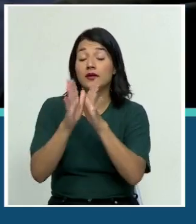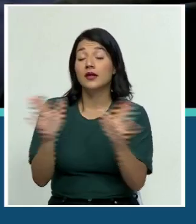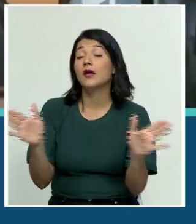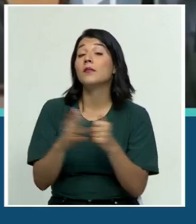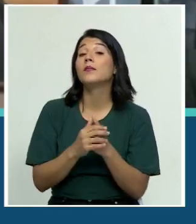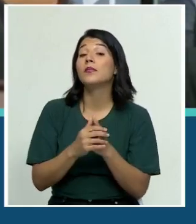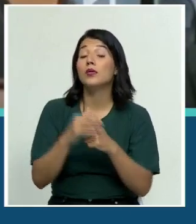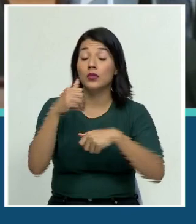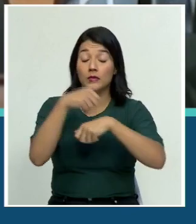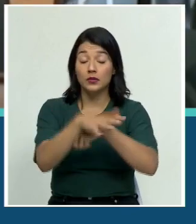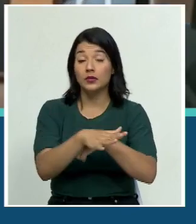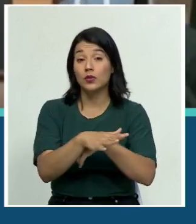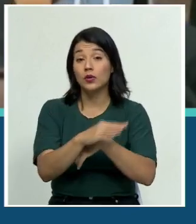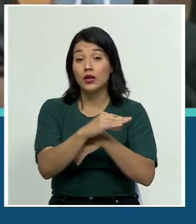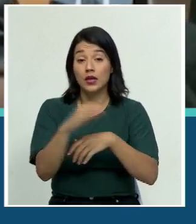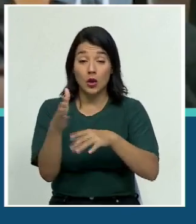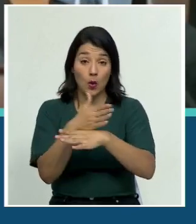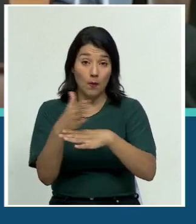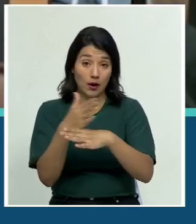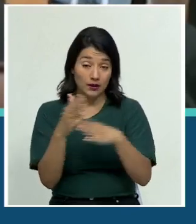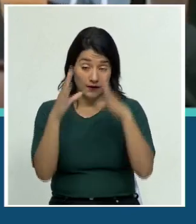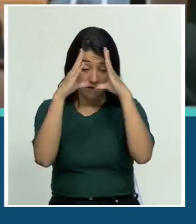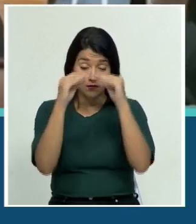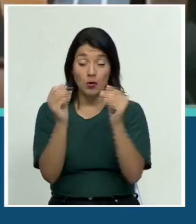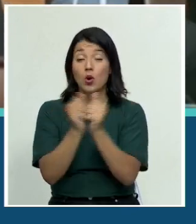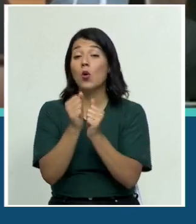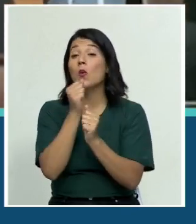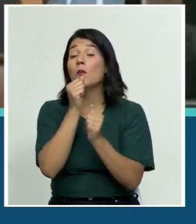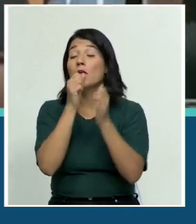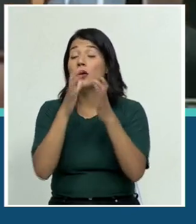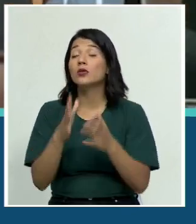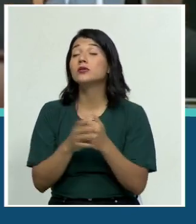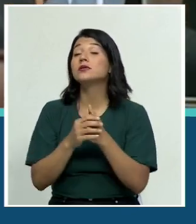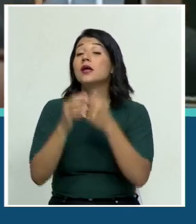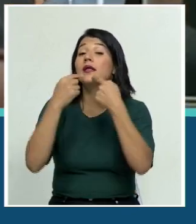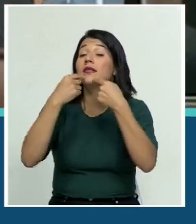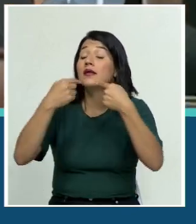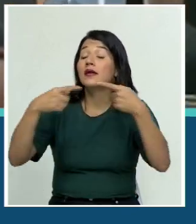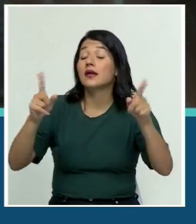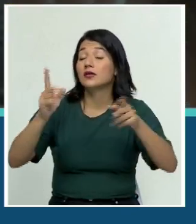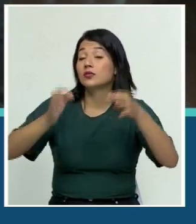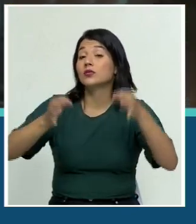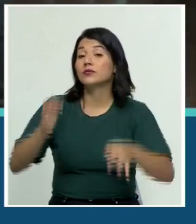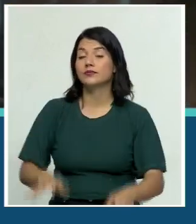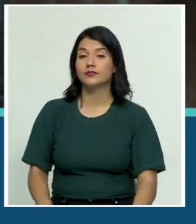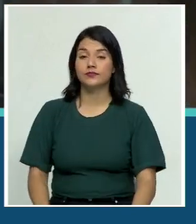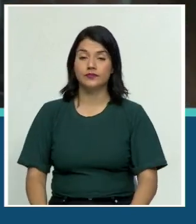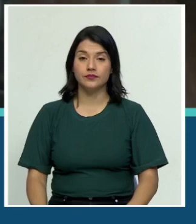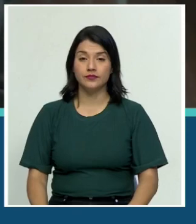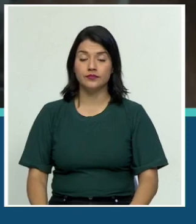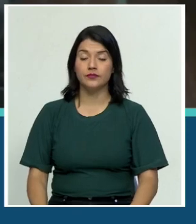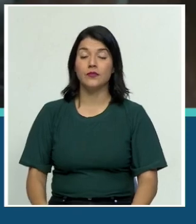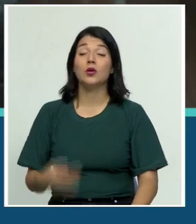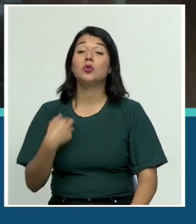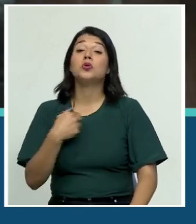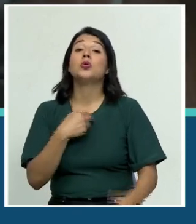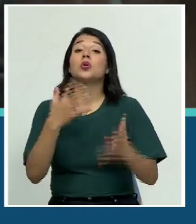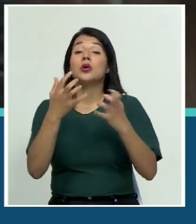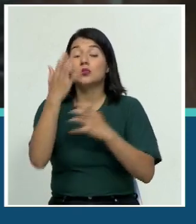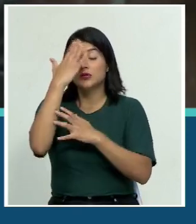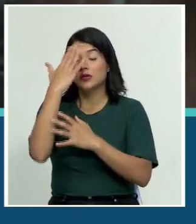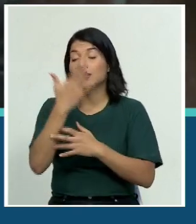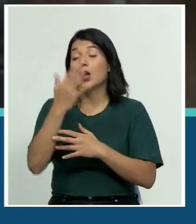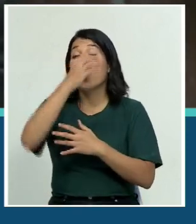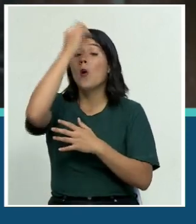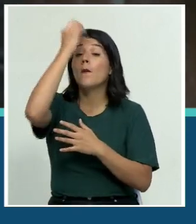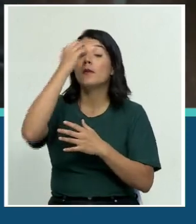donde comparten información con la prensa las declaraciones juradas de sus 6 diputados. Quisimos conocer la opinión de legisladores